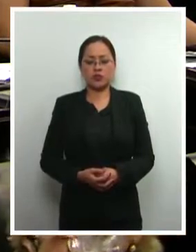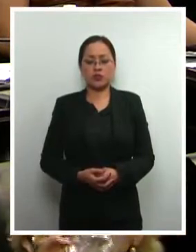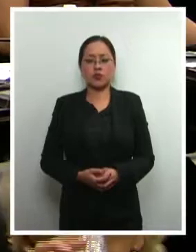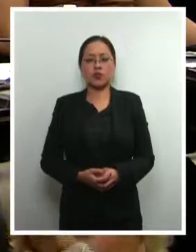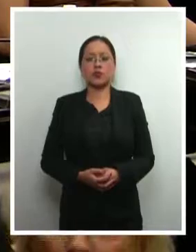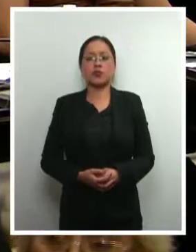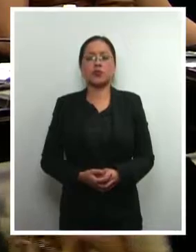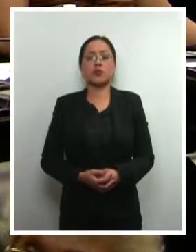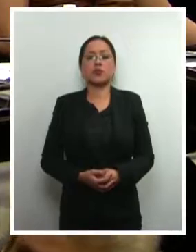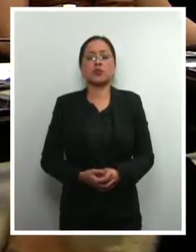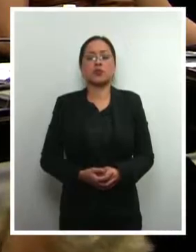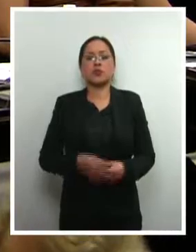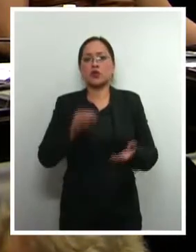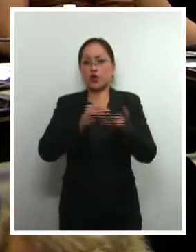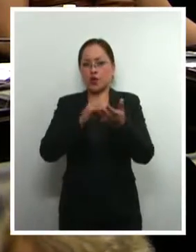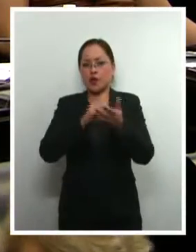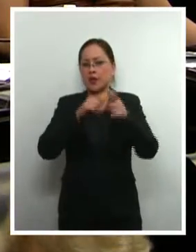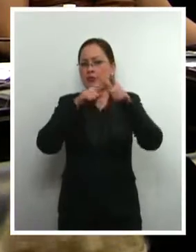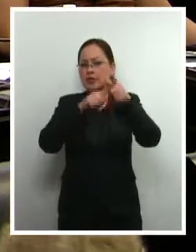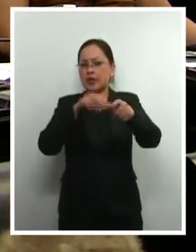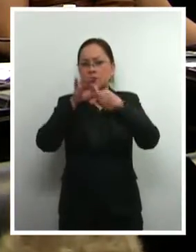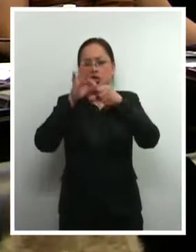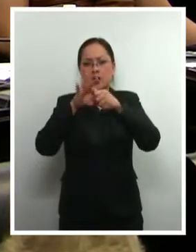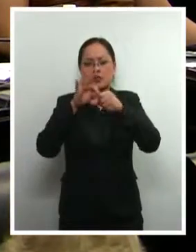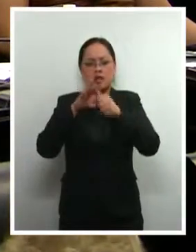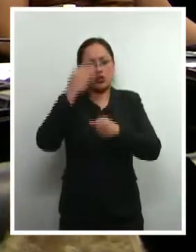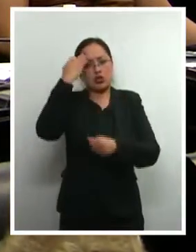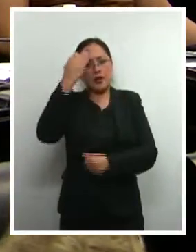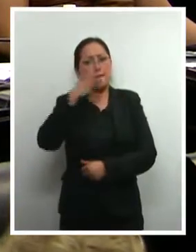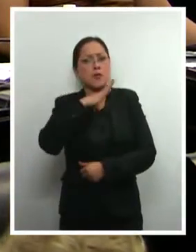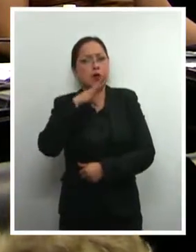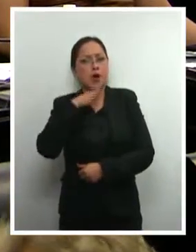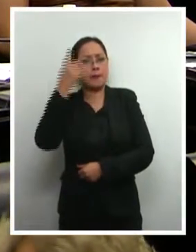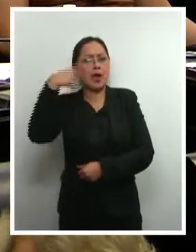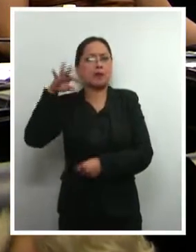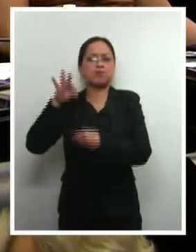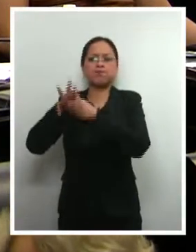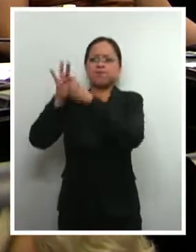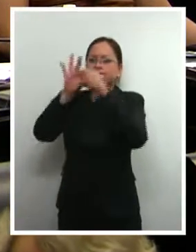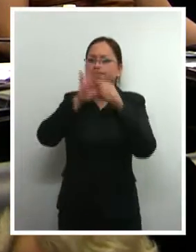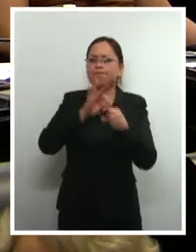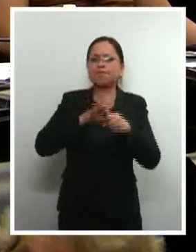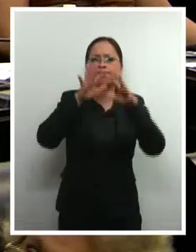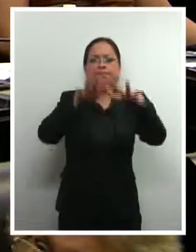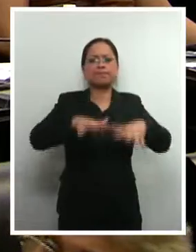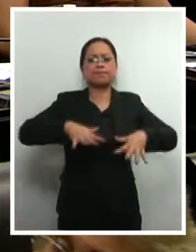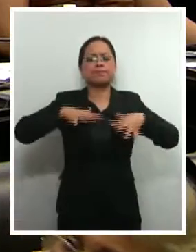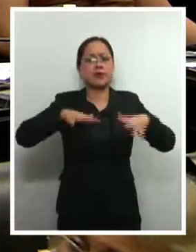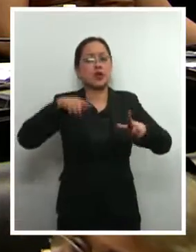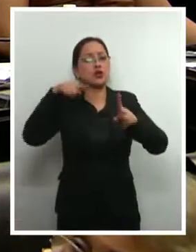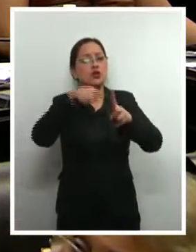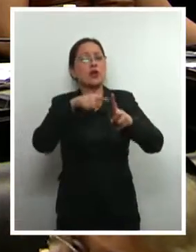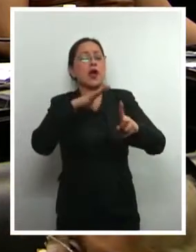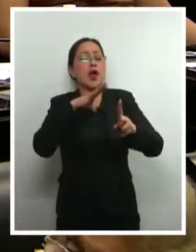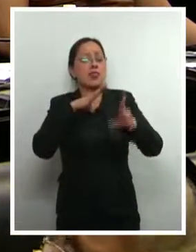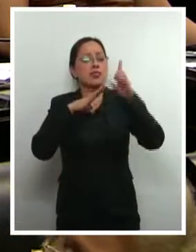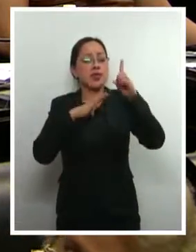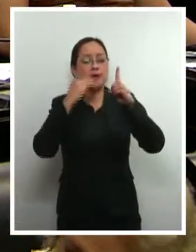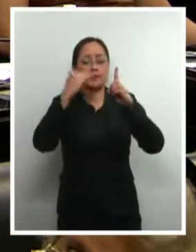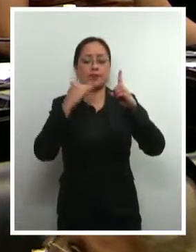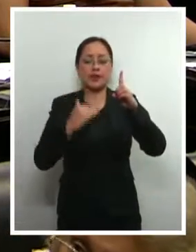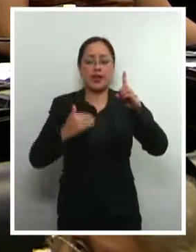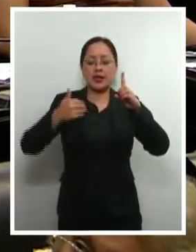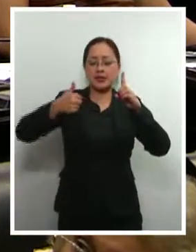Aún continúa abierto el sistema electrónico para recabar la votación nominal respecto a este apartado D, numeral 6